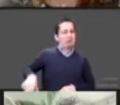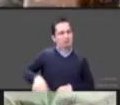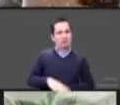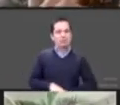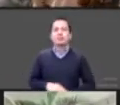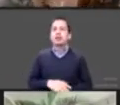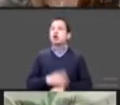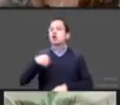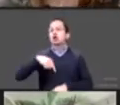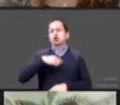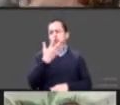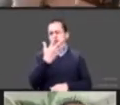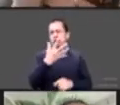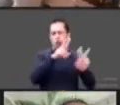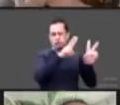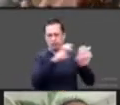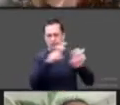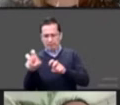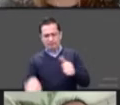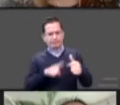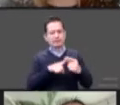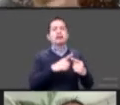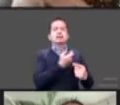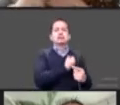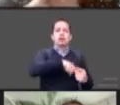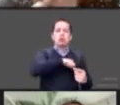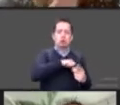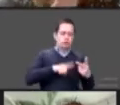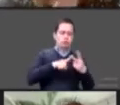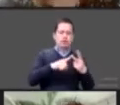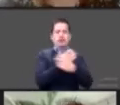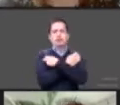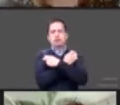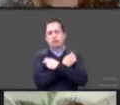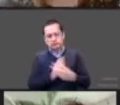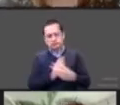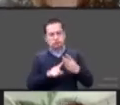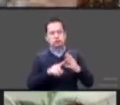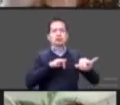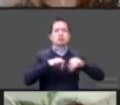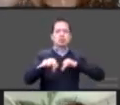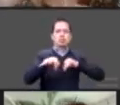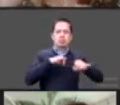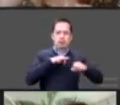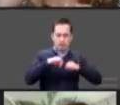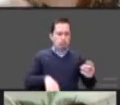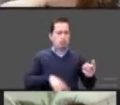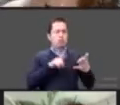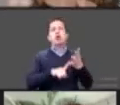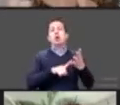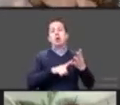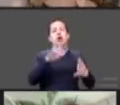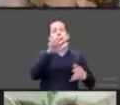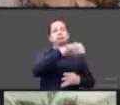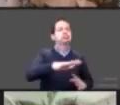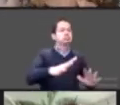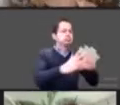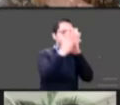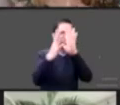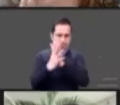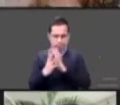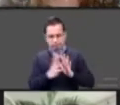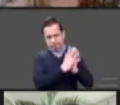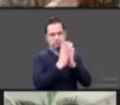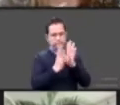salud, educación, empleo, participación ciudadana y una vida sin violencia. Esas son las 5 ejes y para eso tenemos